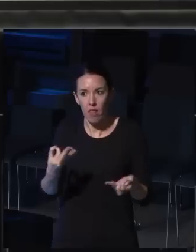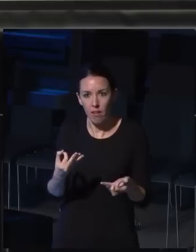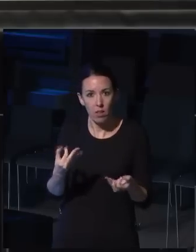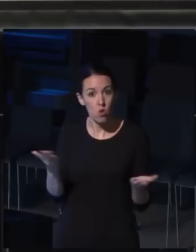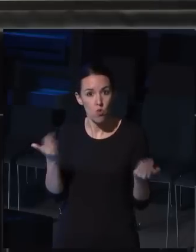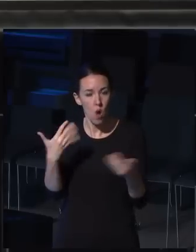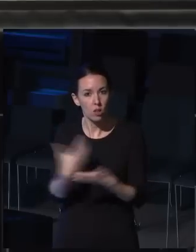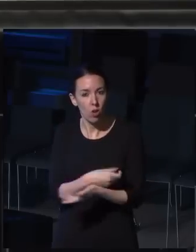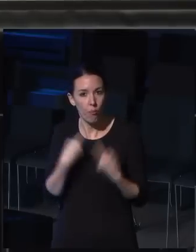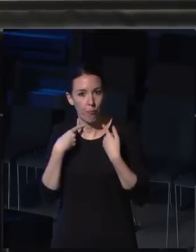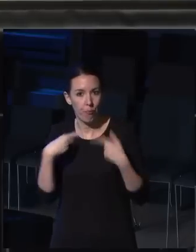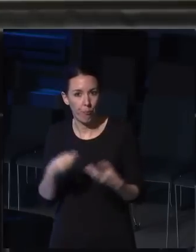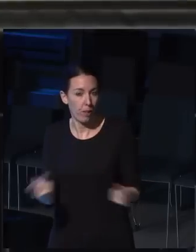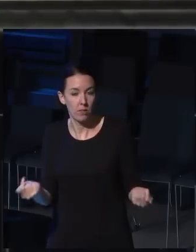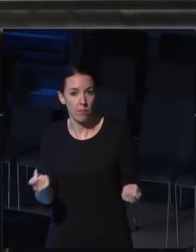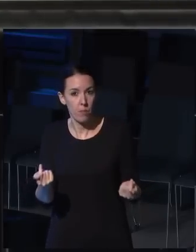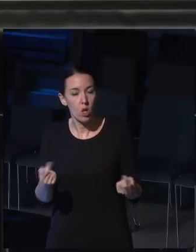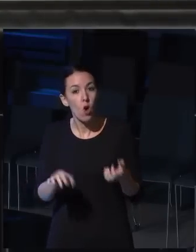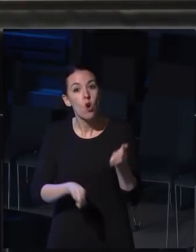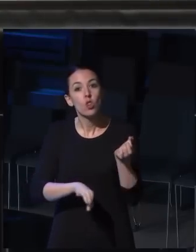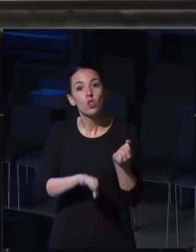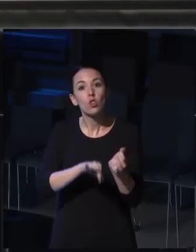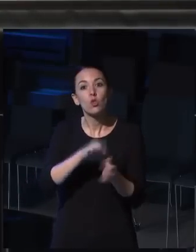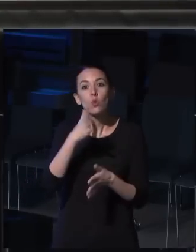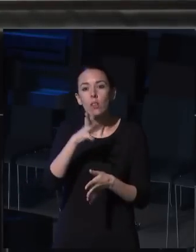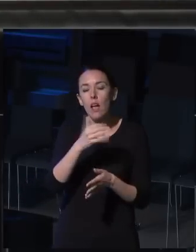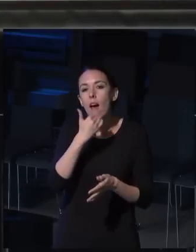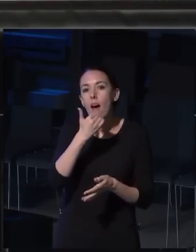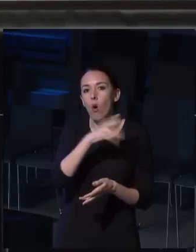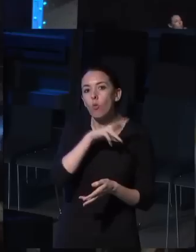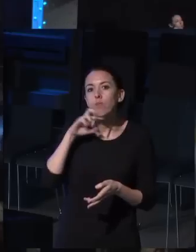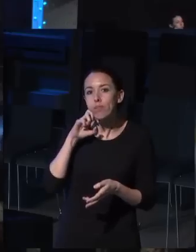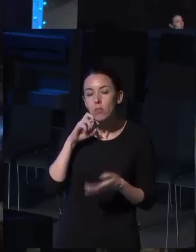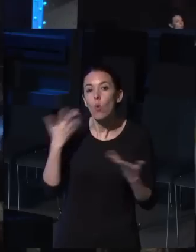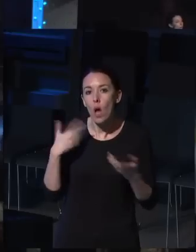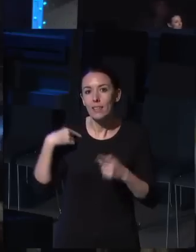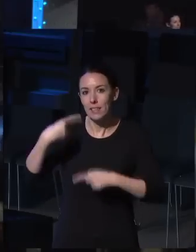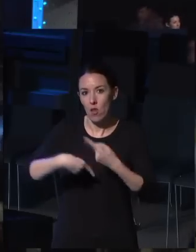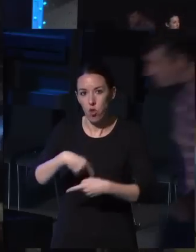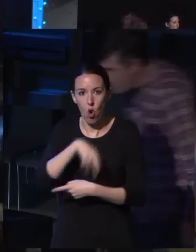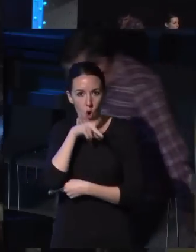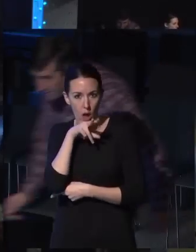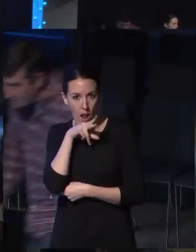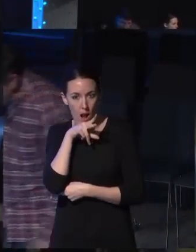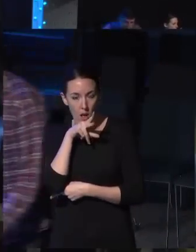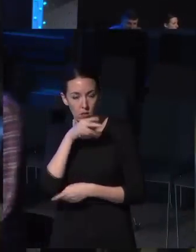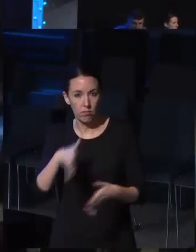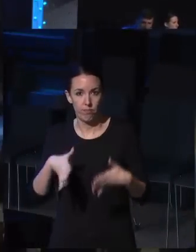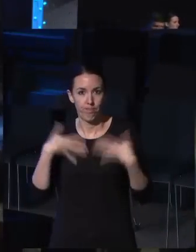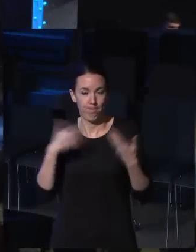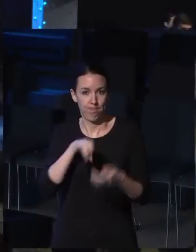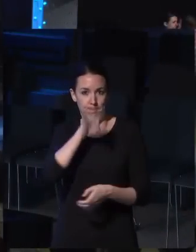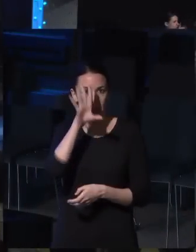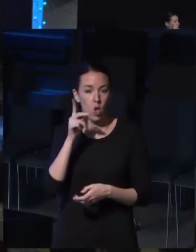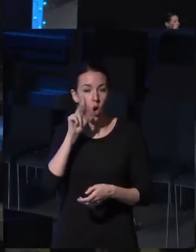eso se perdió. Afortunadamente hay otra cosa que se ha mantenido, parte de ella, que es la tradición oral. Y sorprende mucho encontrarse en